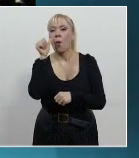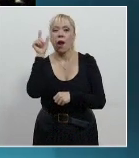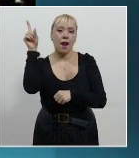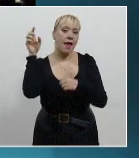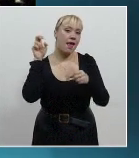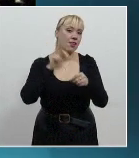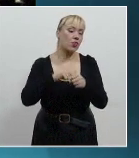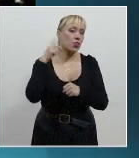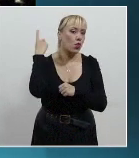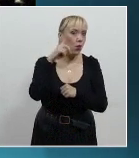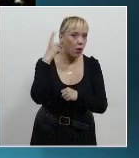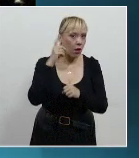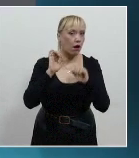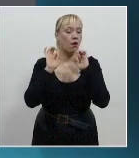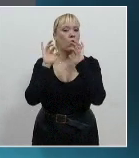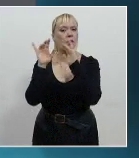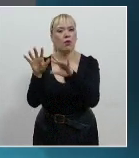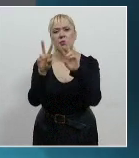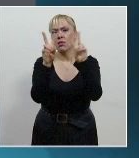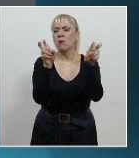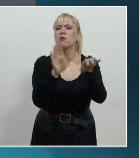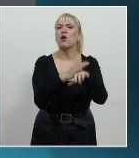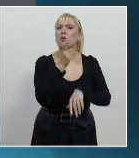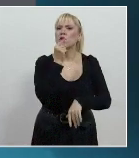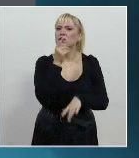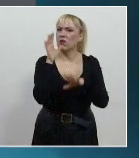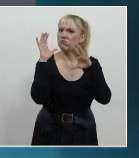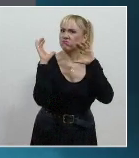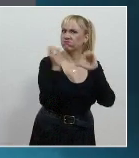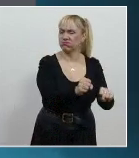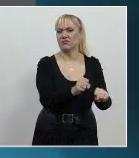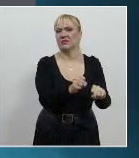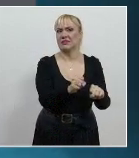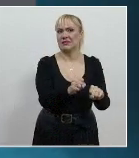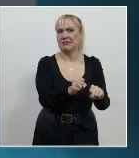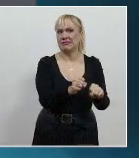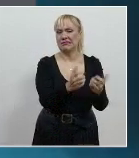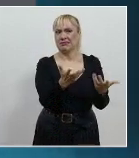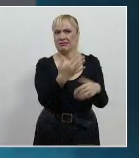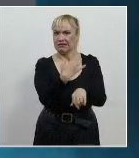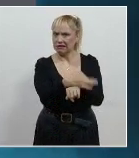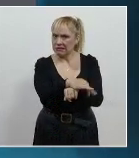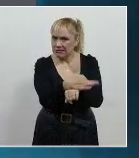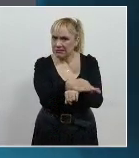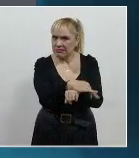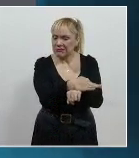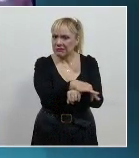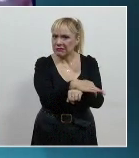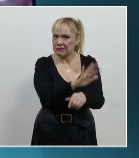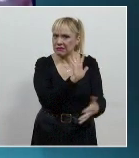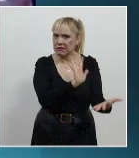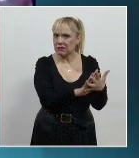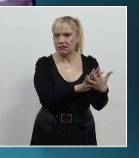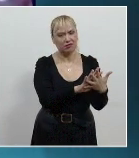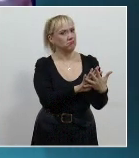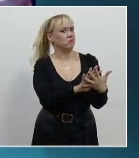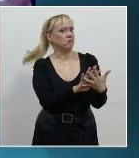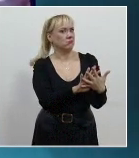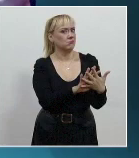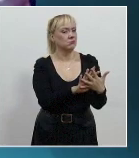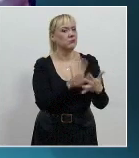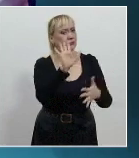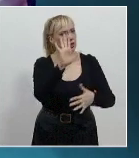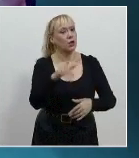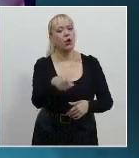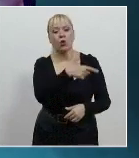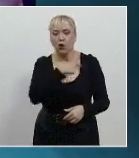de Durango, con el tema detenciones policiales y control provisional preventivo. Nosotros tenemos que